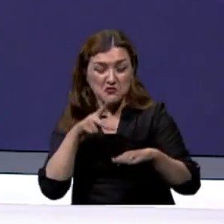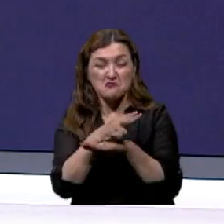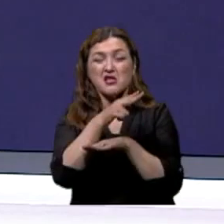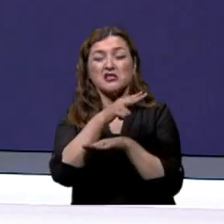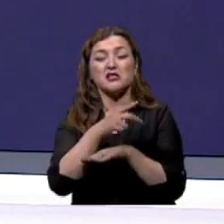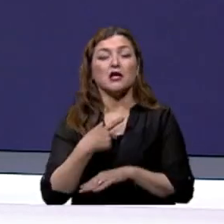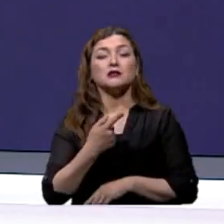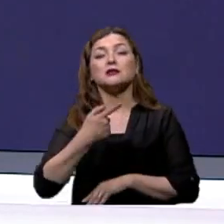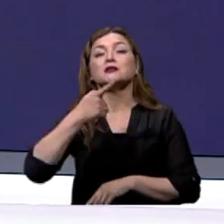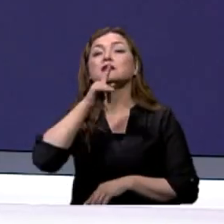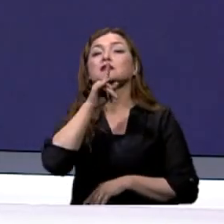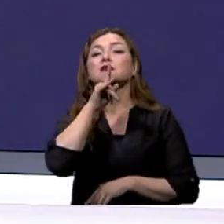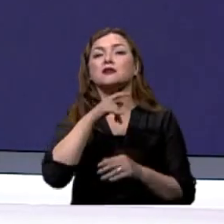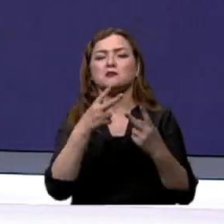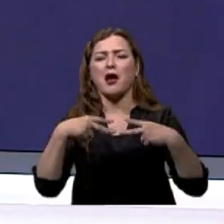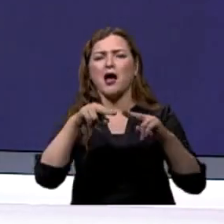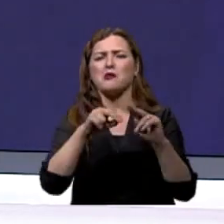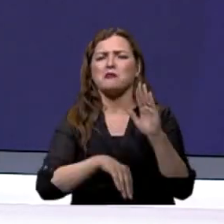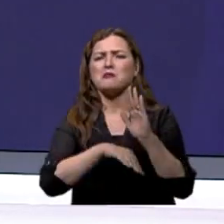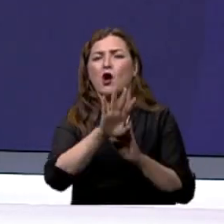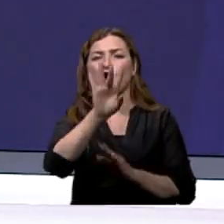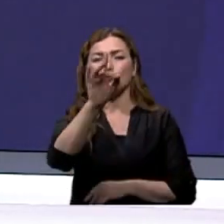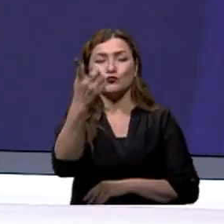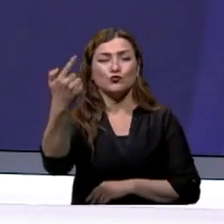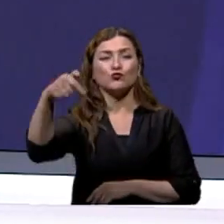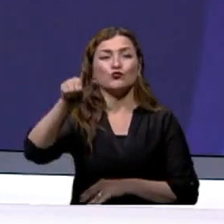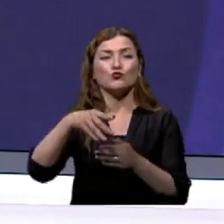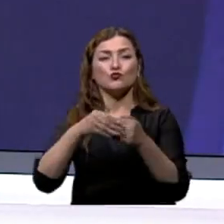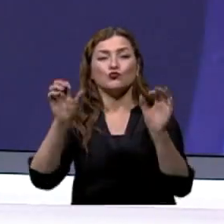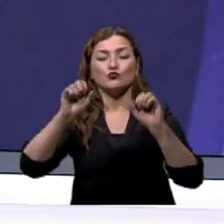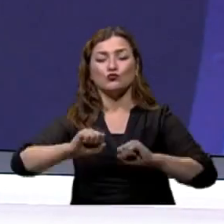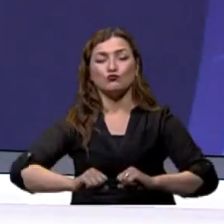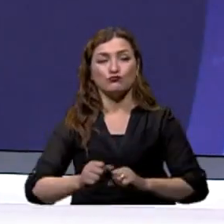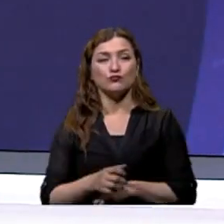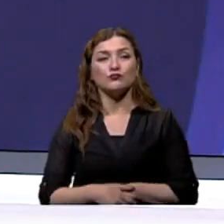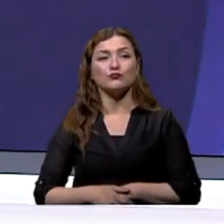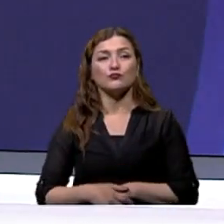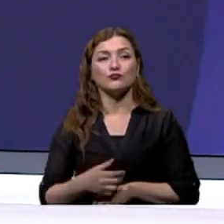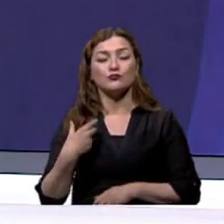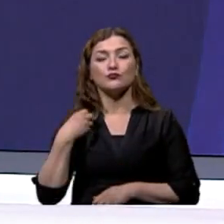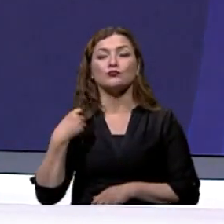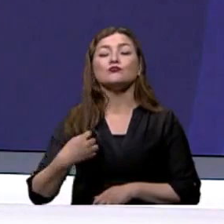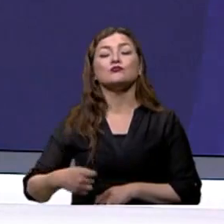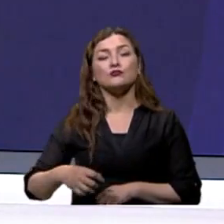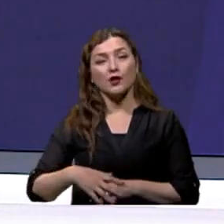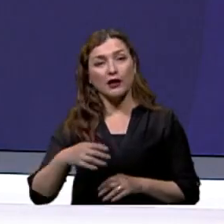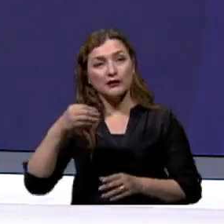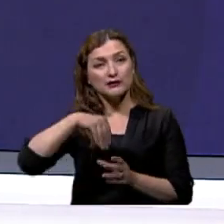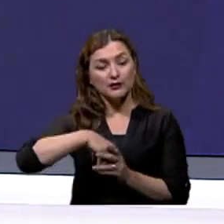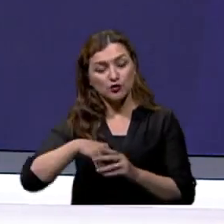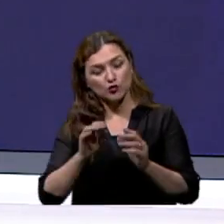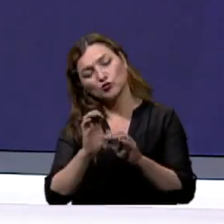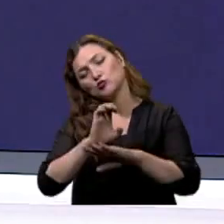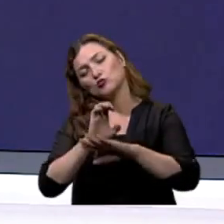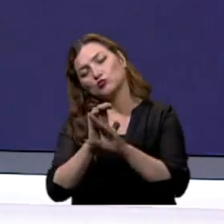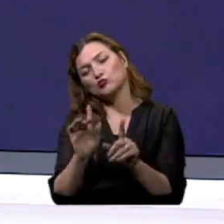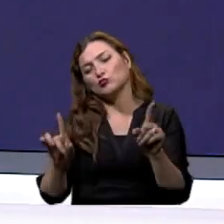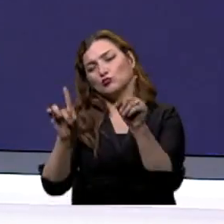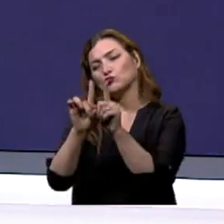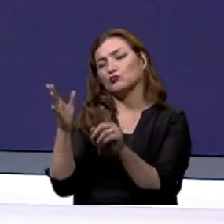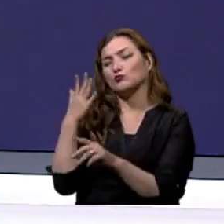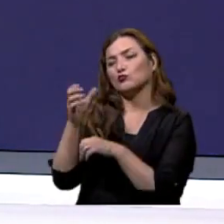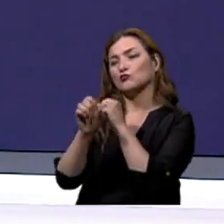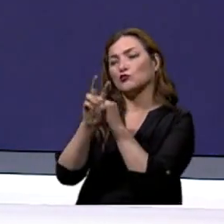costos hospitalarios superiores a los 8 millones de dólares pueden presentarse. Ahora en el Ecuador tenemos algunos datos. Desde el 2011 hasta